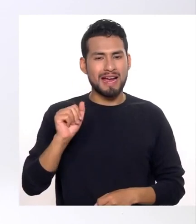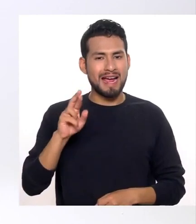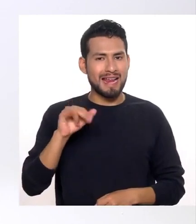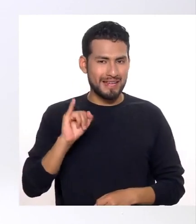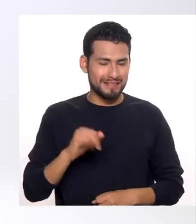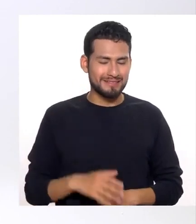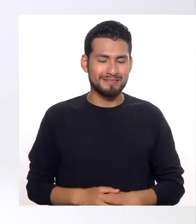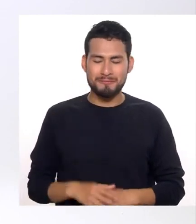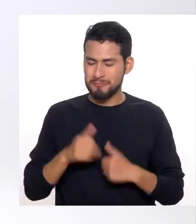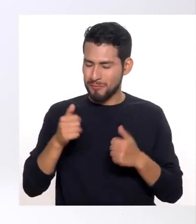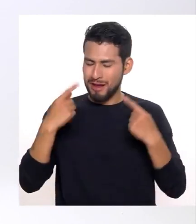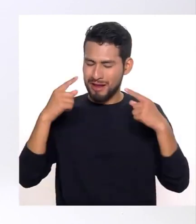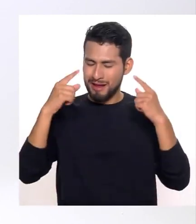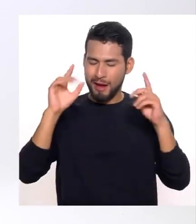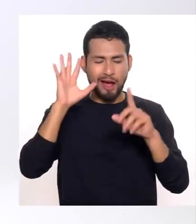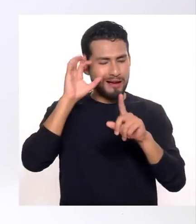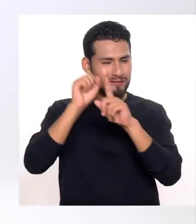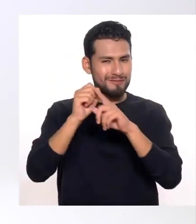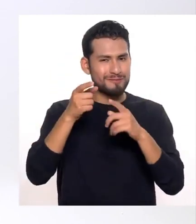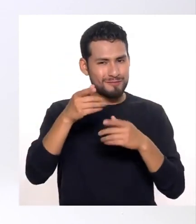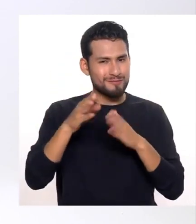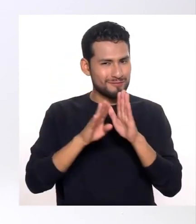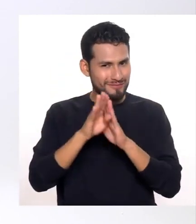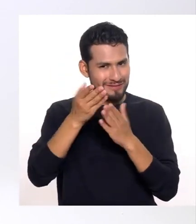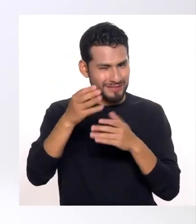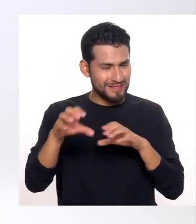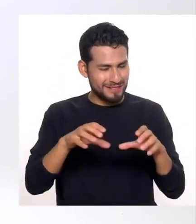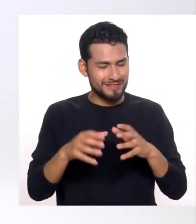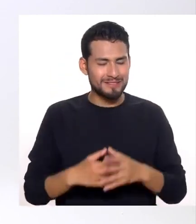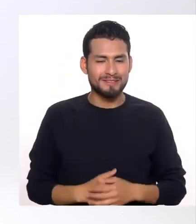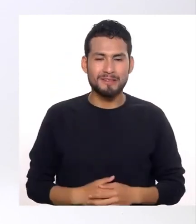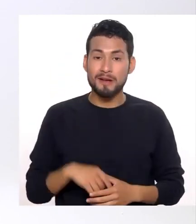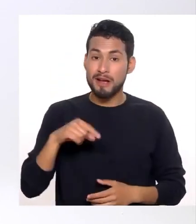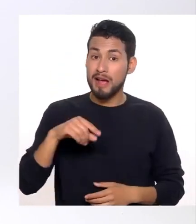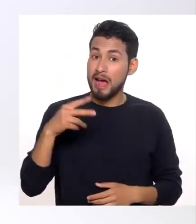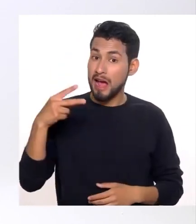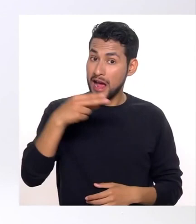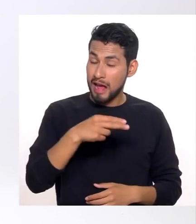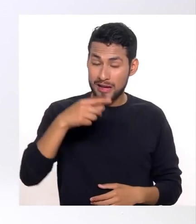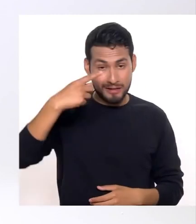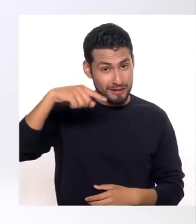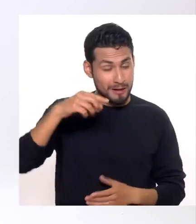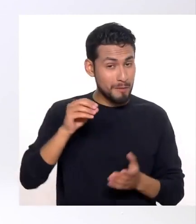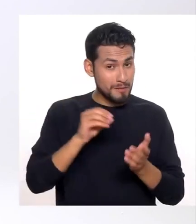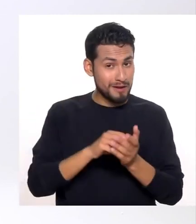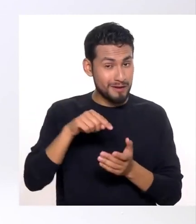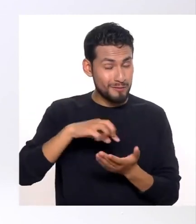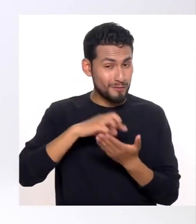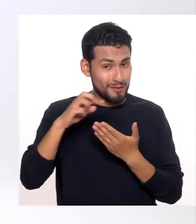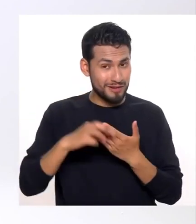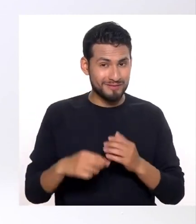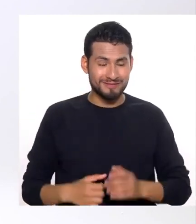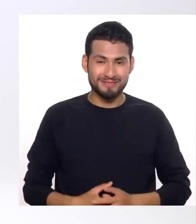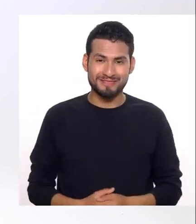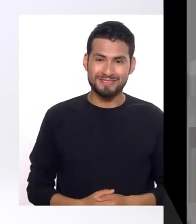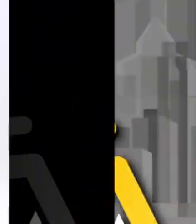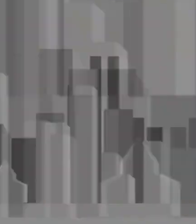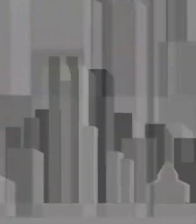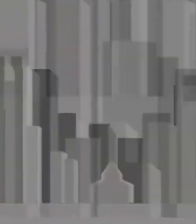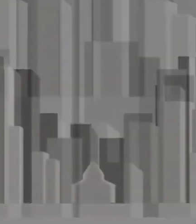Pucaray. Todos los éxitos para ti y para el grupo que manejas. Vamos a una pausa, amigos, y estamos regresando con más en el